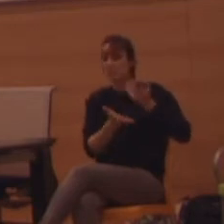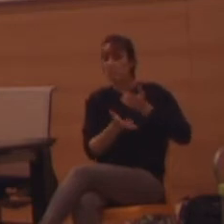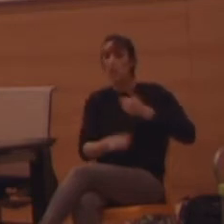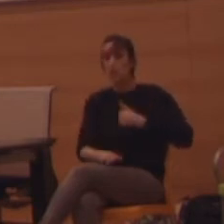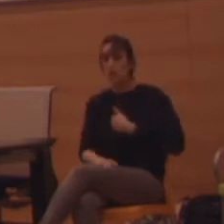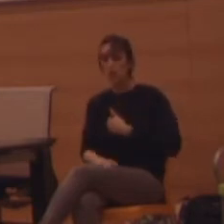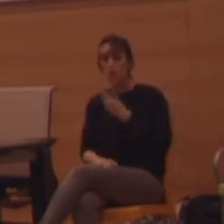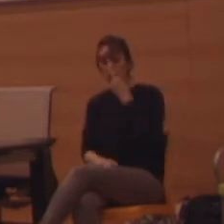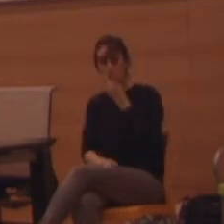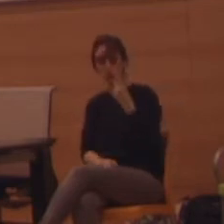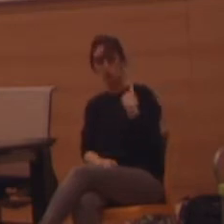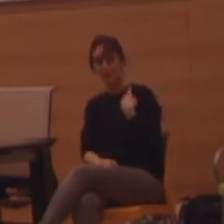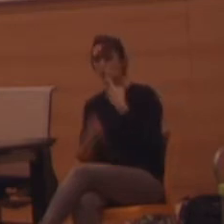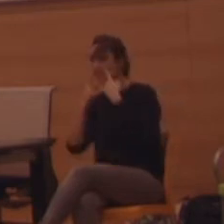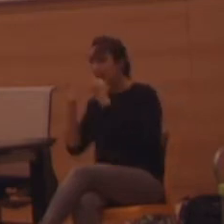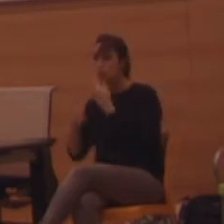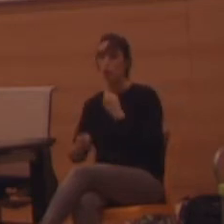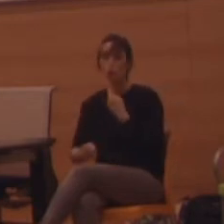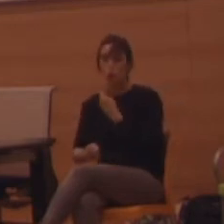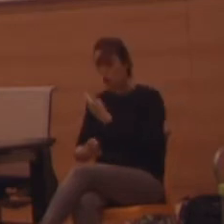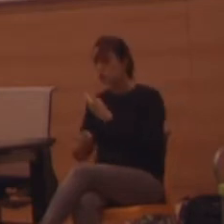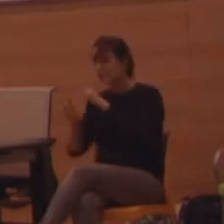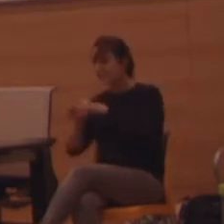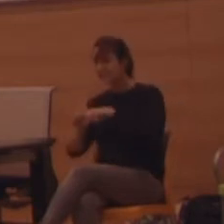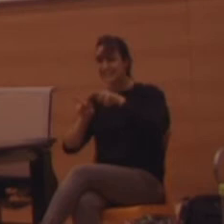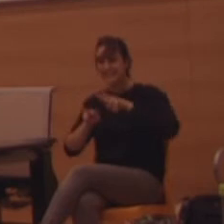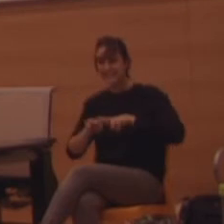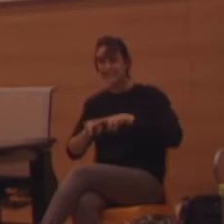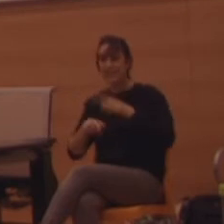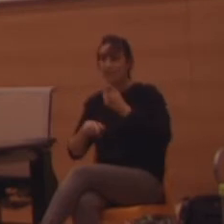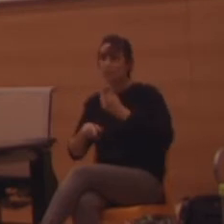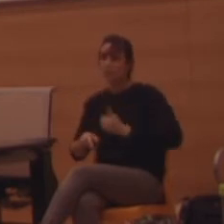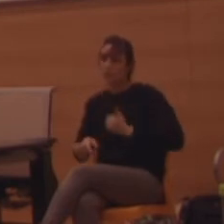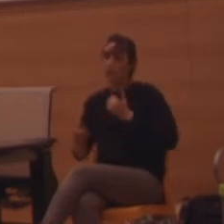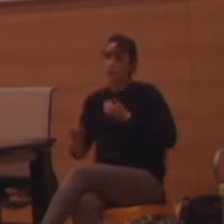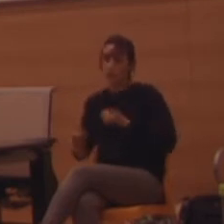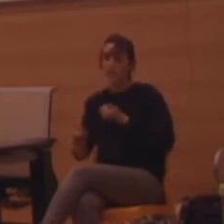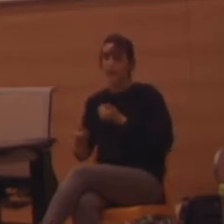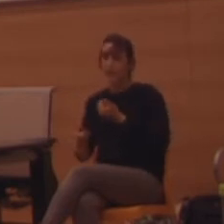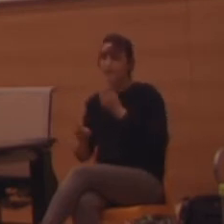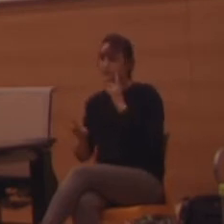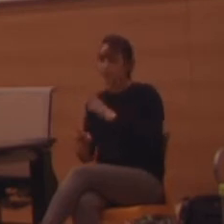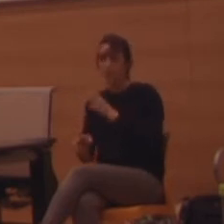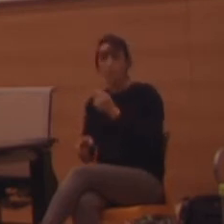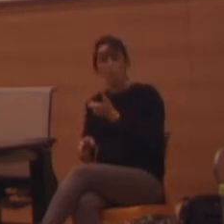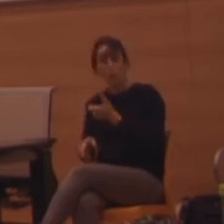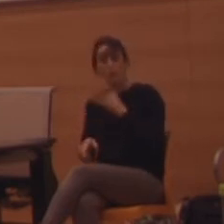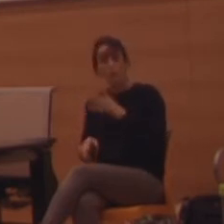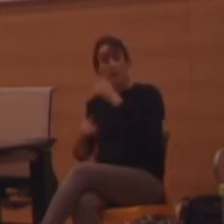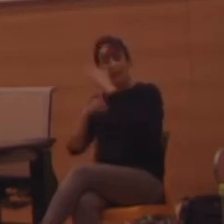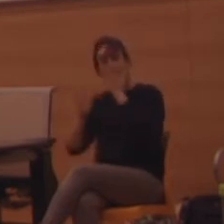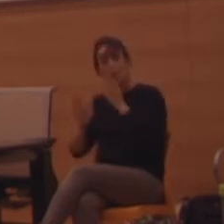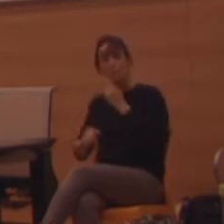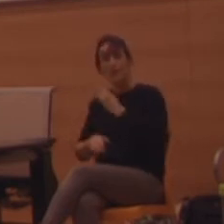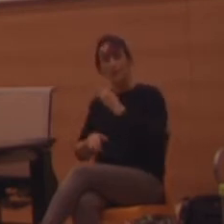en los últimos 2 años 2 casos de 2 personas con úlceras venosas, que ya afortunadamente en el hospital se ven pocas, porque en primaria se funciona muy bien